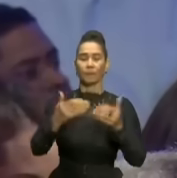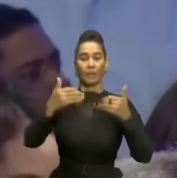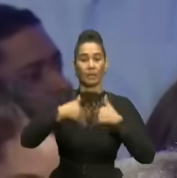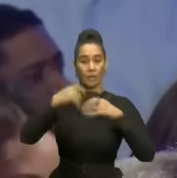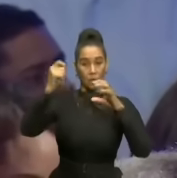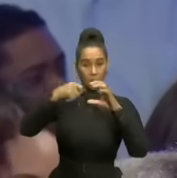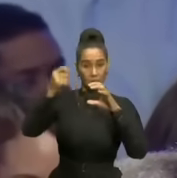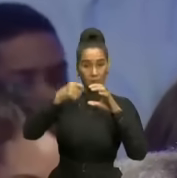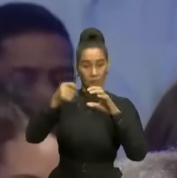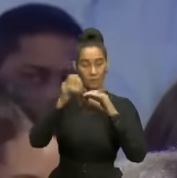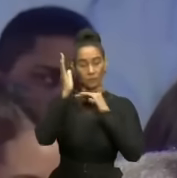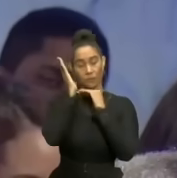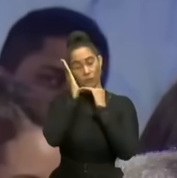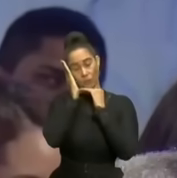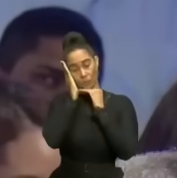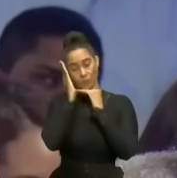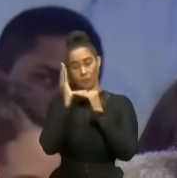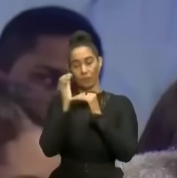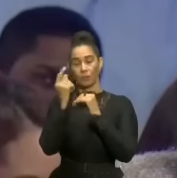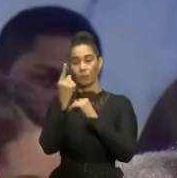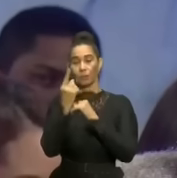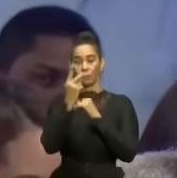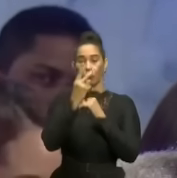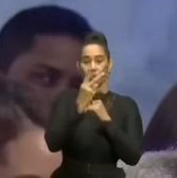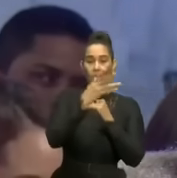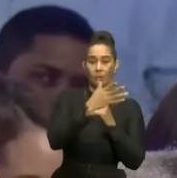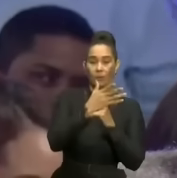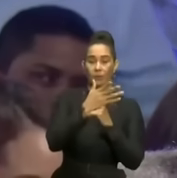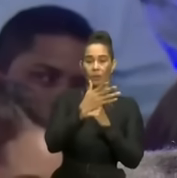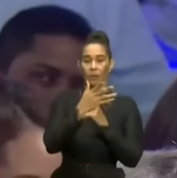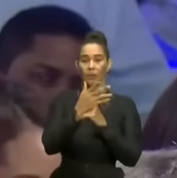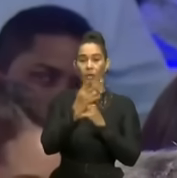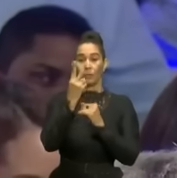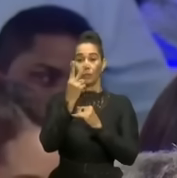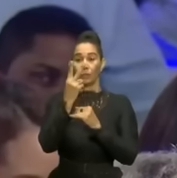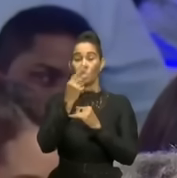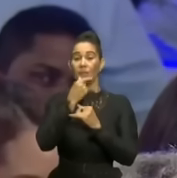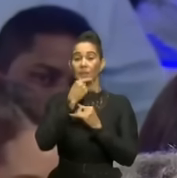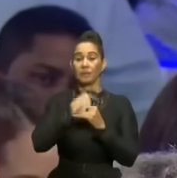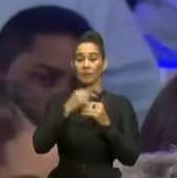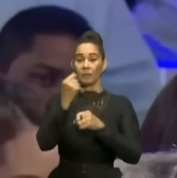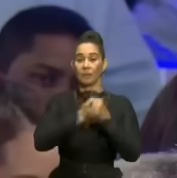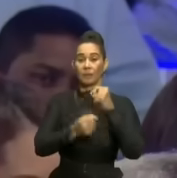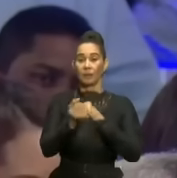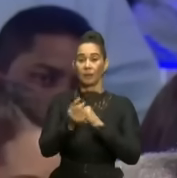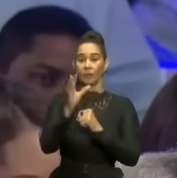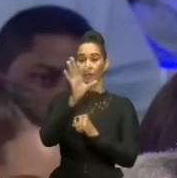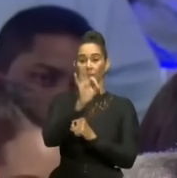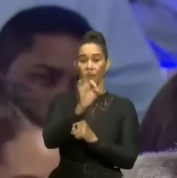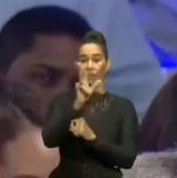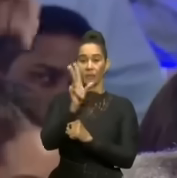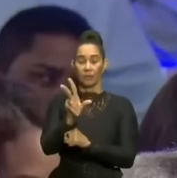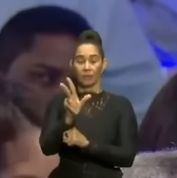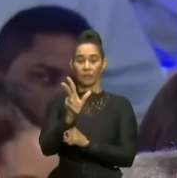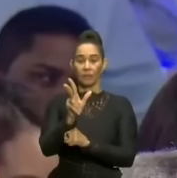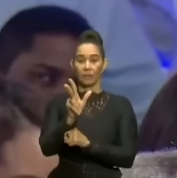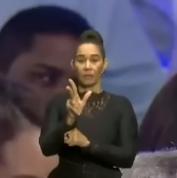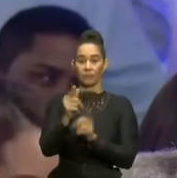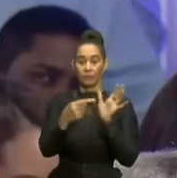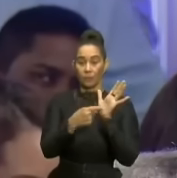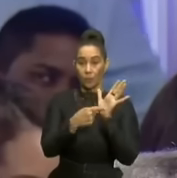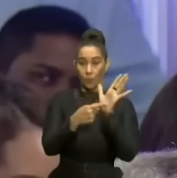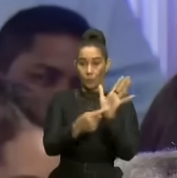Tengo videos donde dormía uno tras otro. El 2 de diciembre del 1993 se